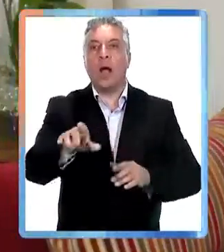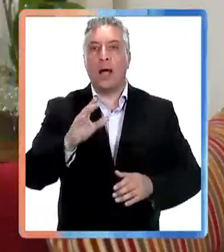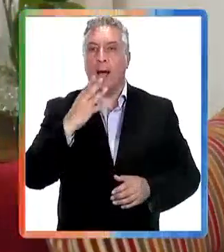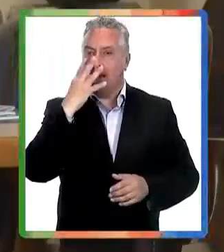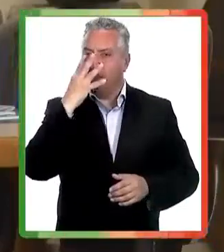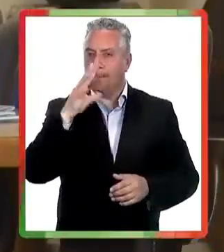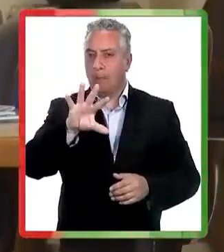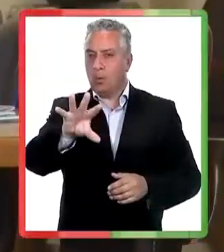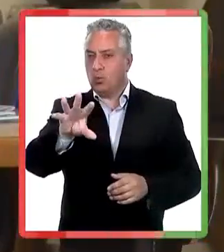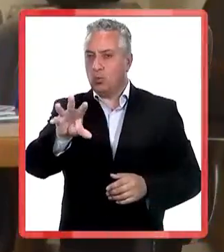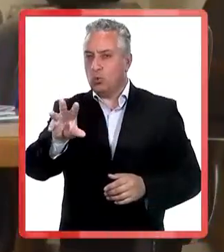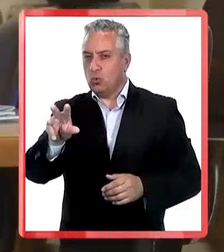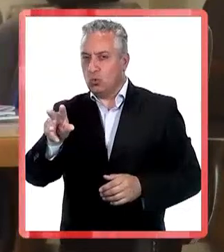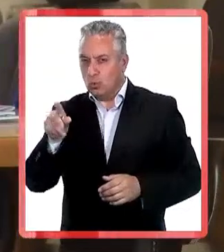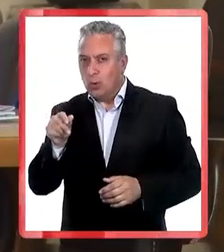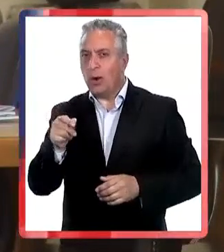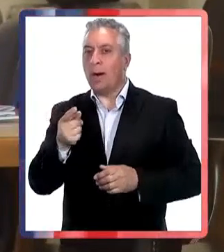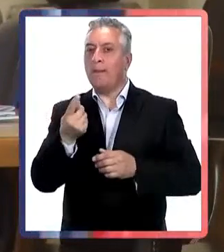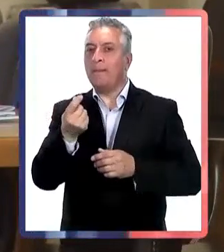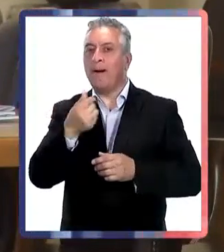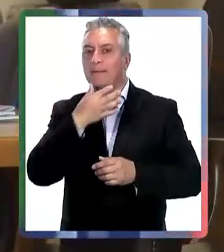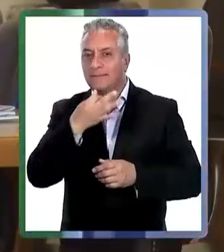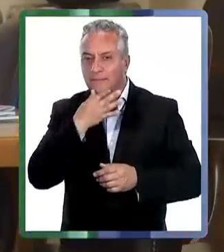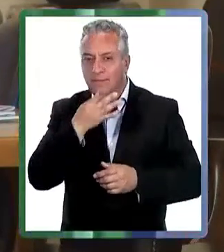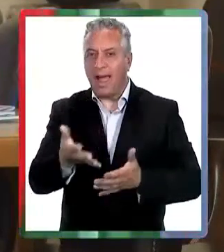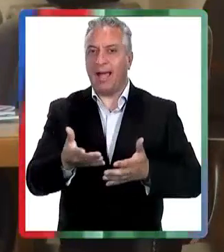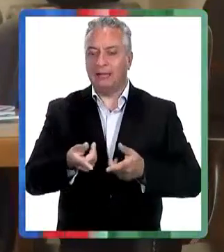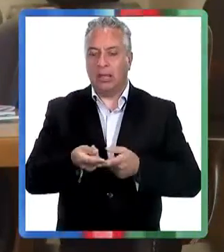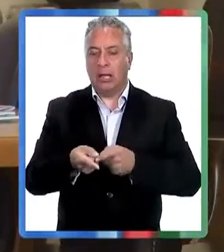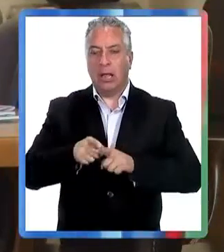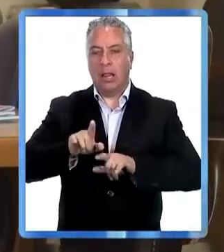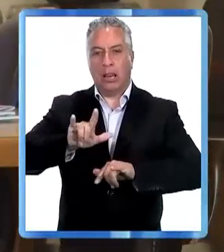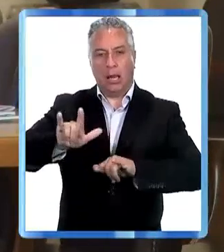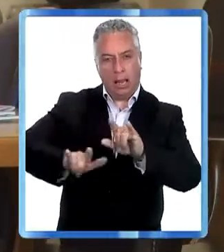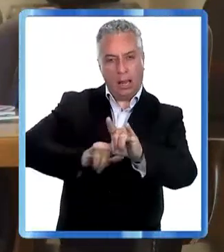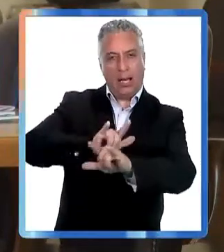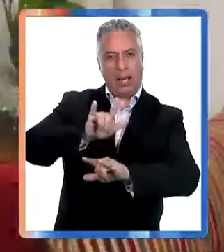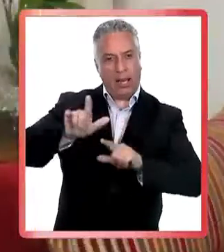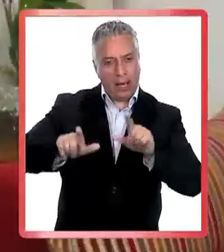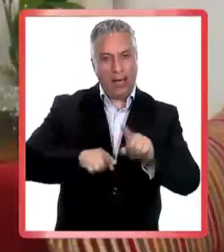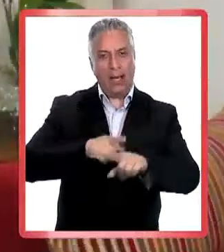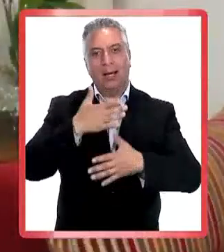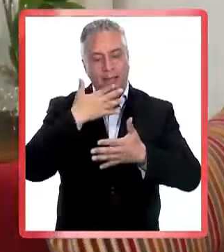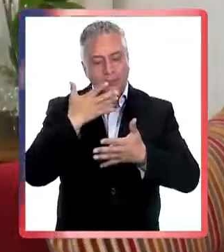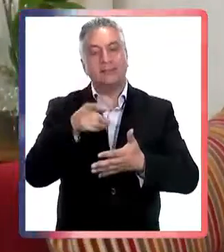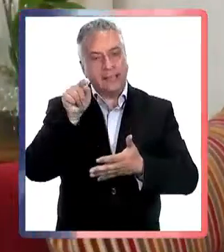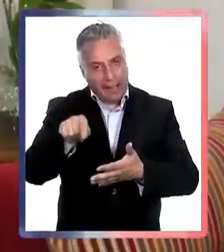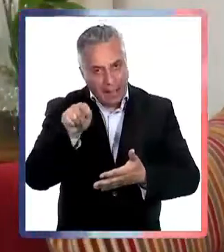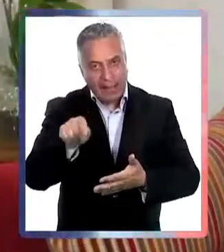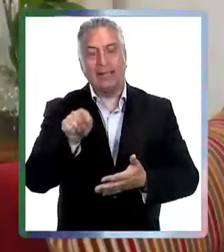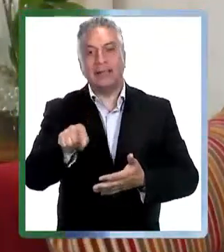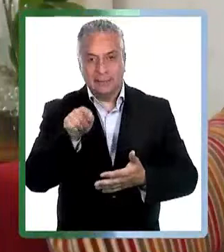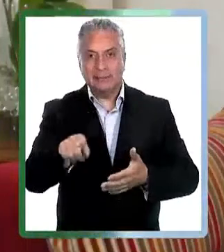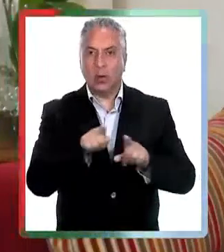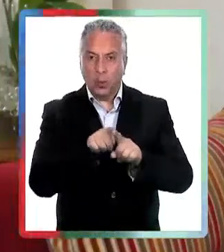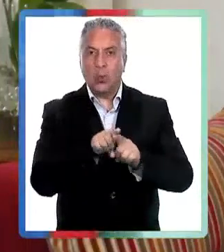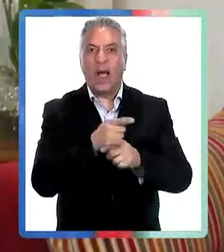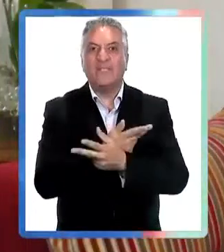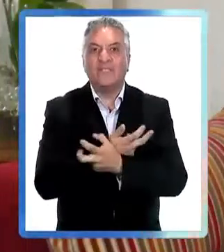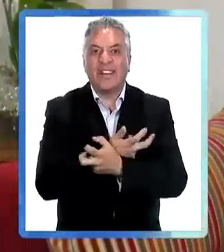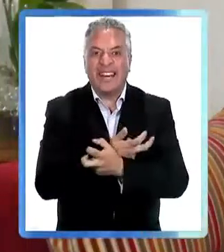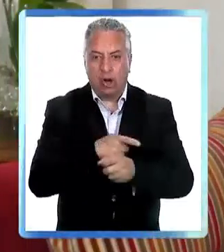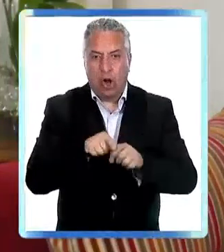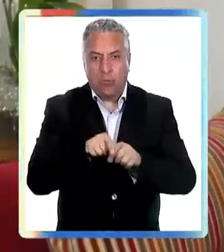a los chicos, chicas, con plata fácil, etcétera, y eso creemos que es como un